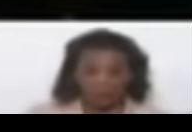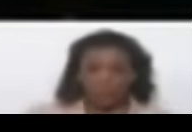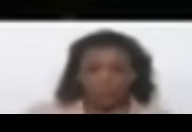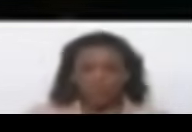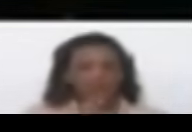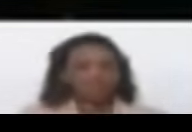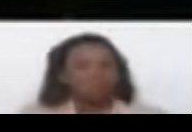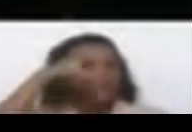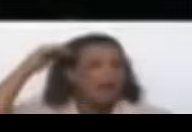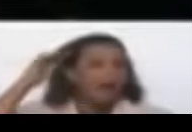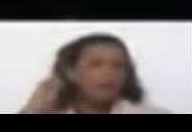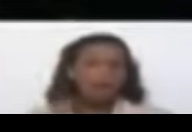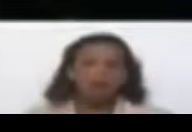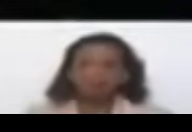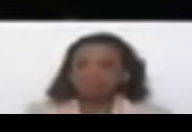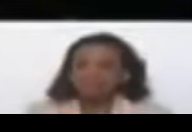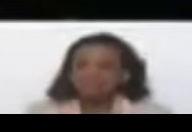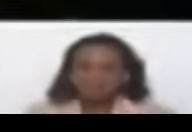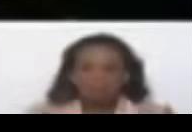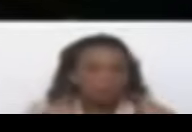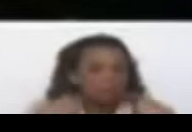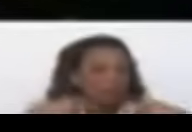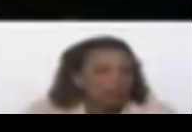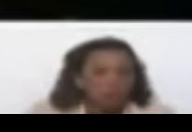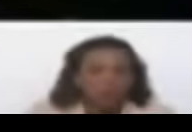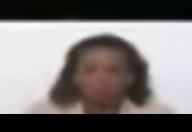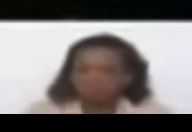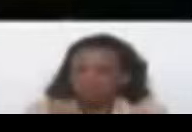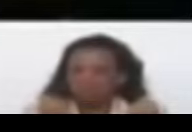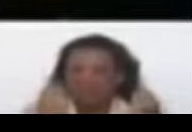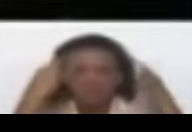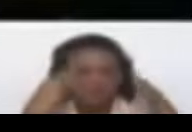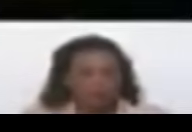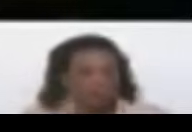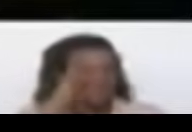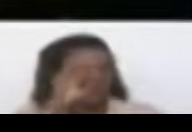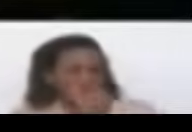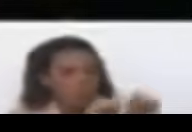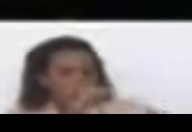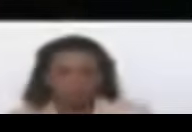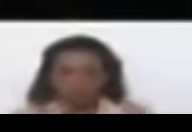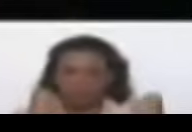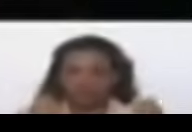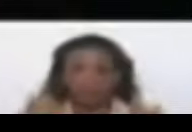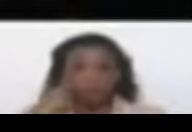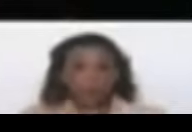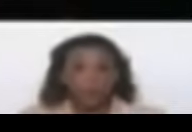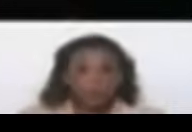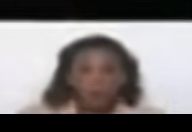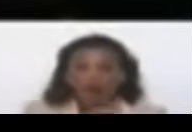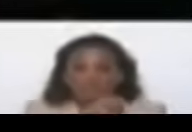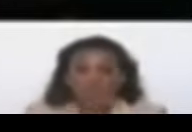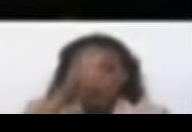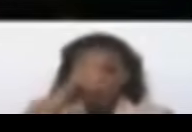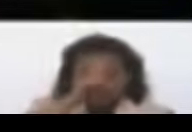una psicología inversa han empezado a poner algunos videos diciendo que María Corina Machado se fue y que quieren como Si